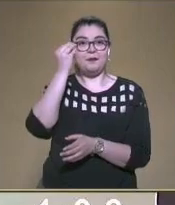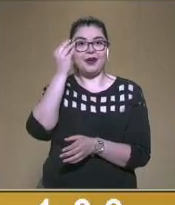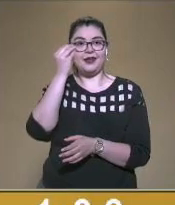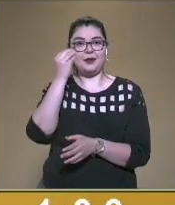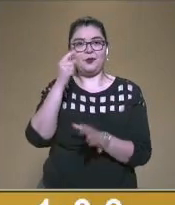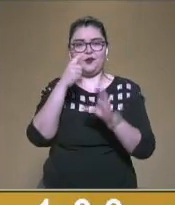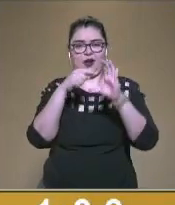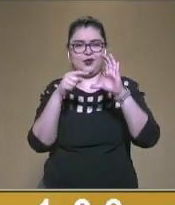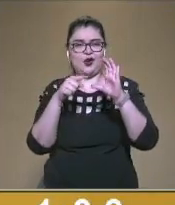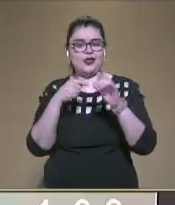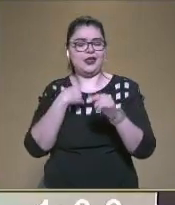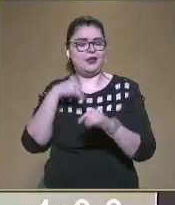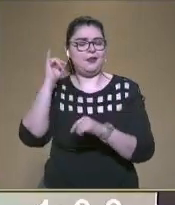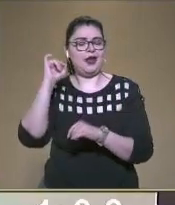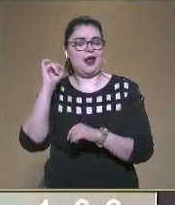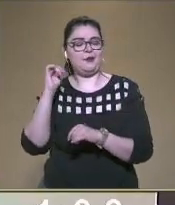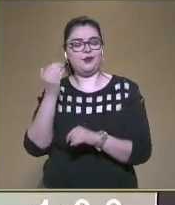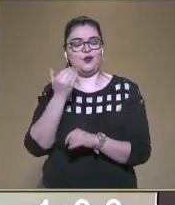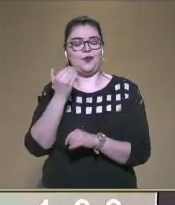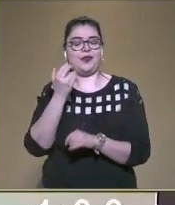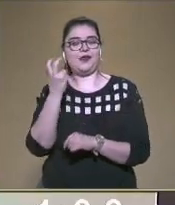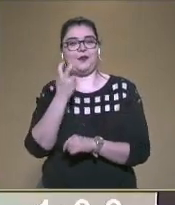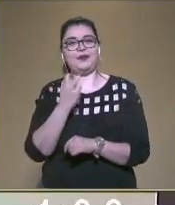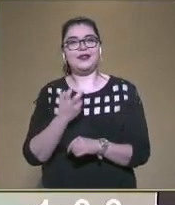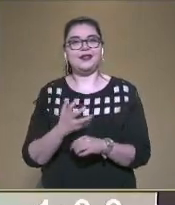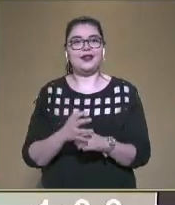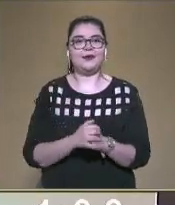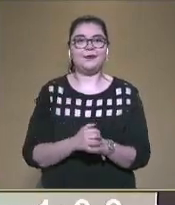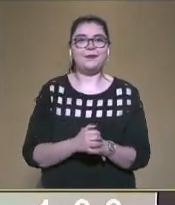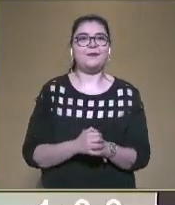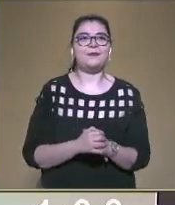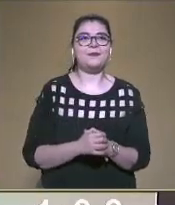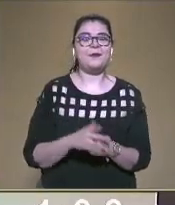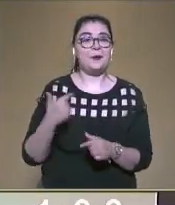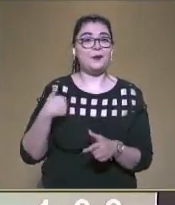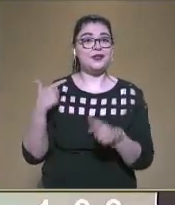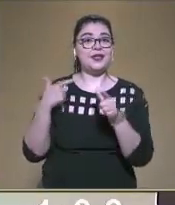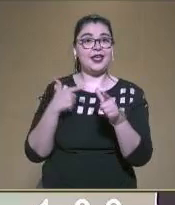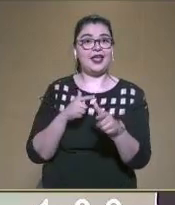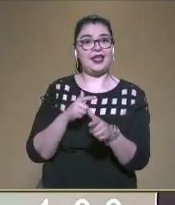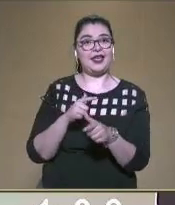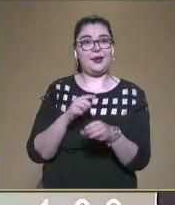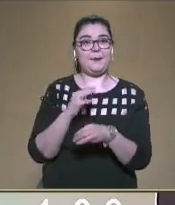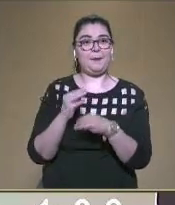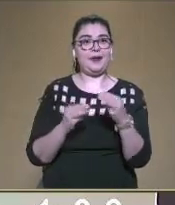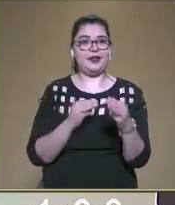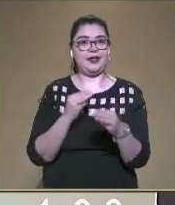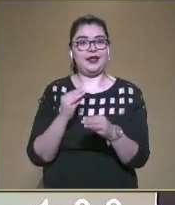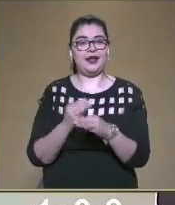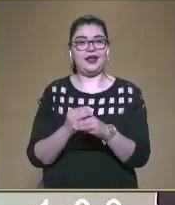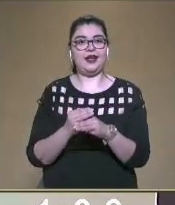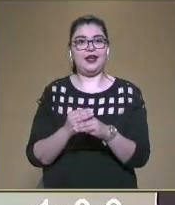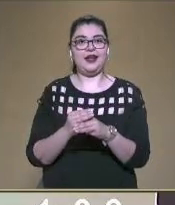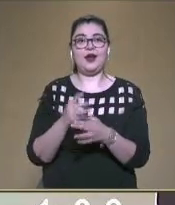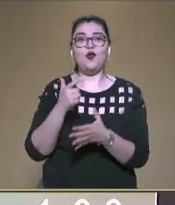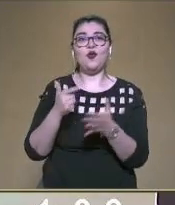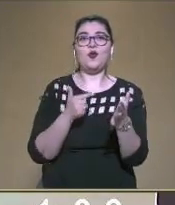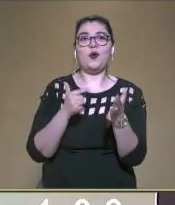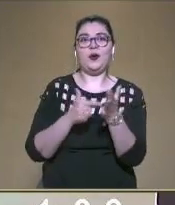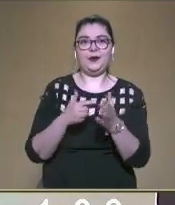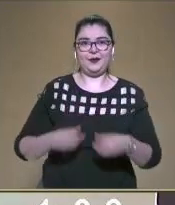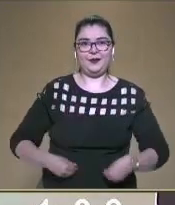comiendo pizza. Exactamente, maestro. Ahora sí vamos a darle continuidad y vamos a darle paso a la asignatura, la entidad donde